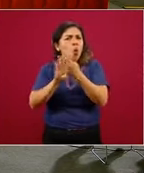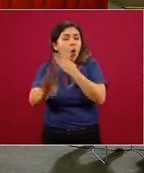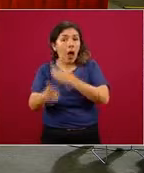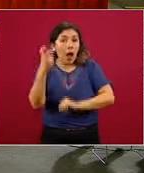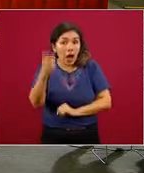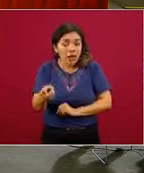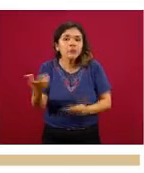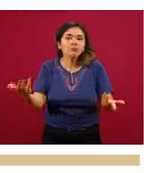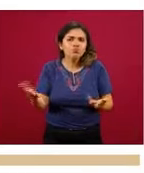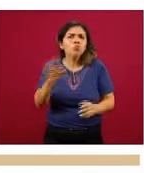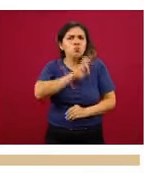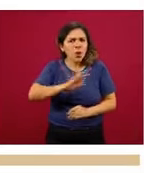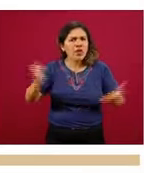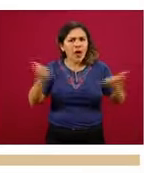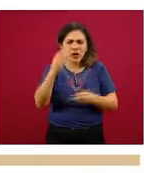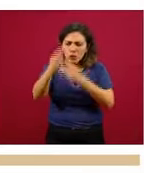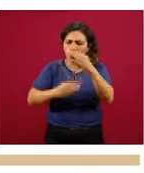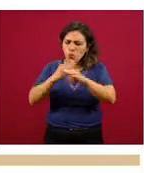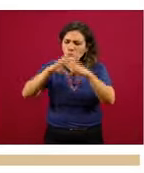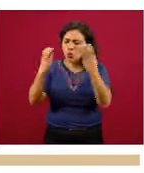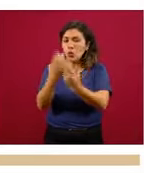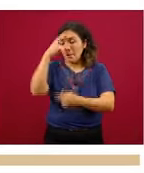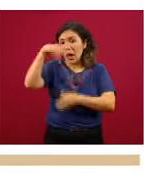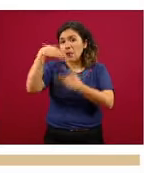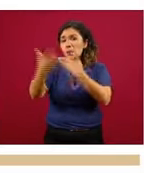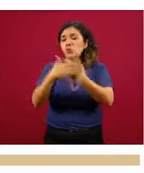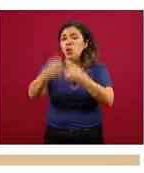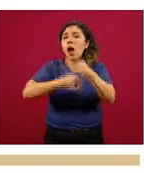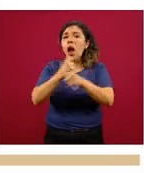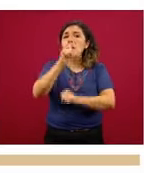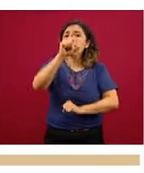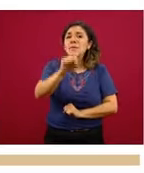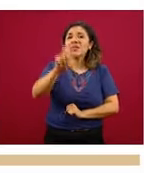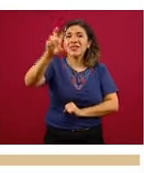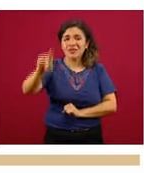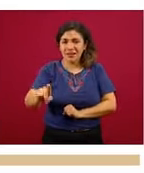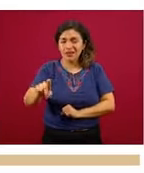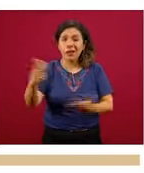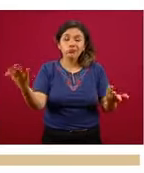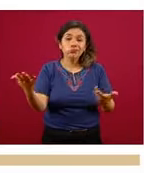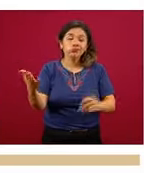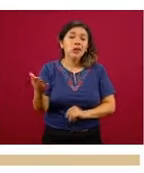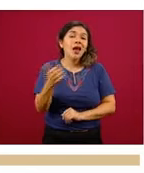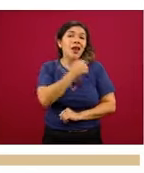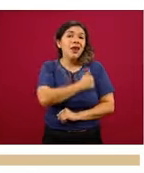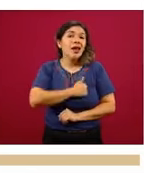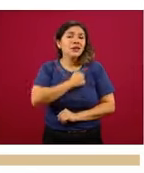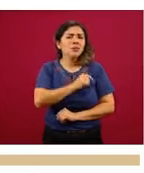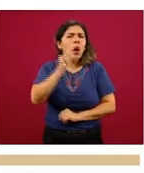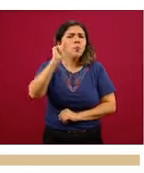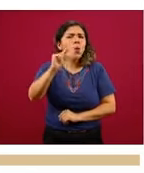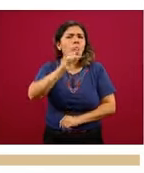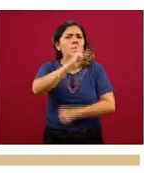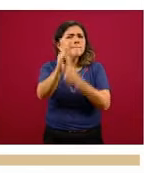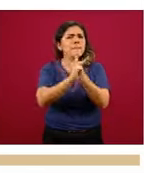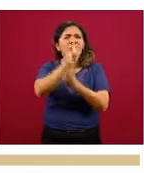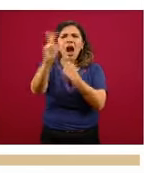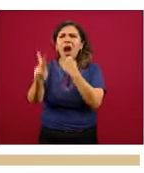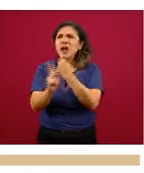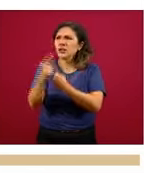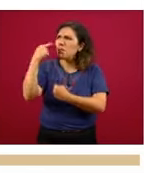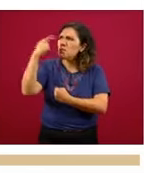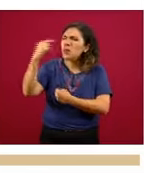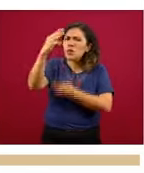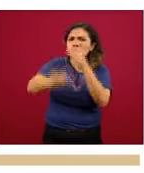podamos hacerlo en el mundo para el año 2030. Desafortunadamente, son muy pocos los países que a nivel